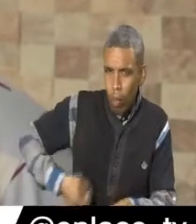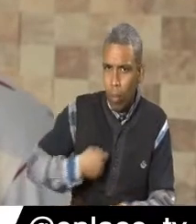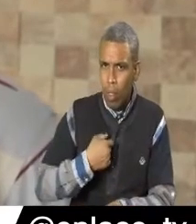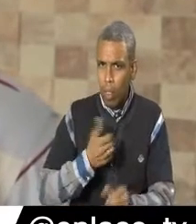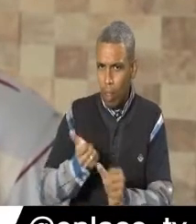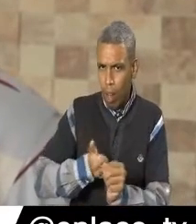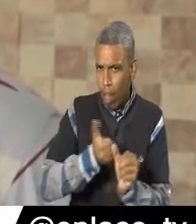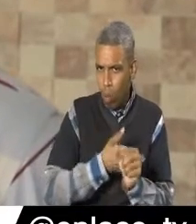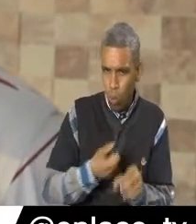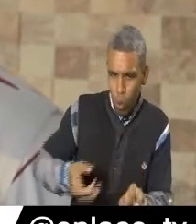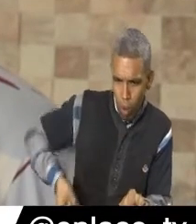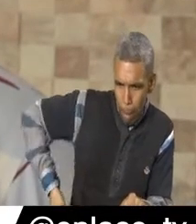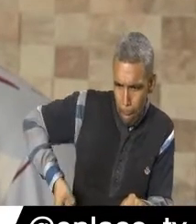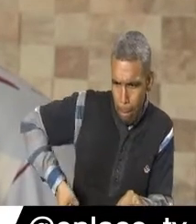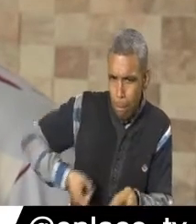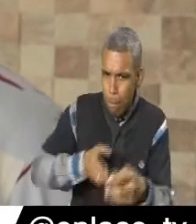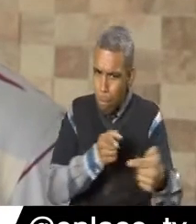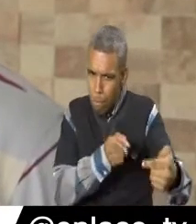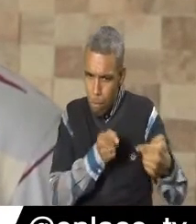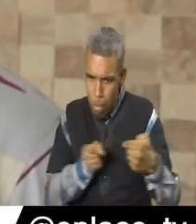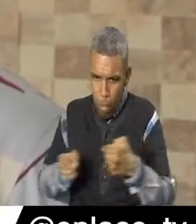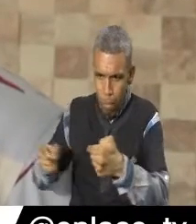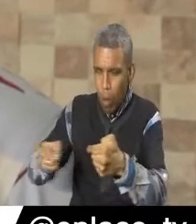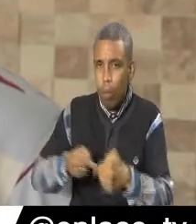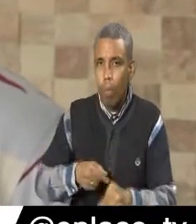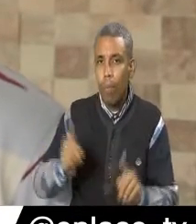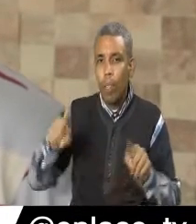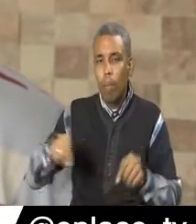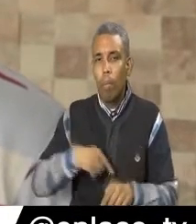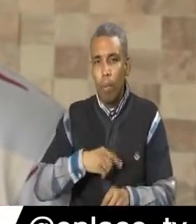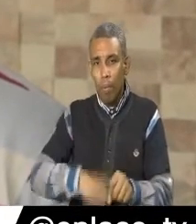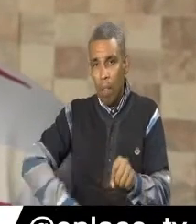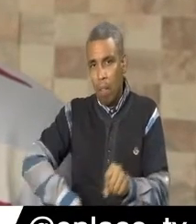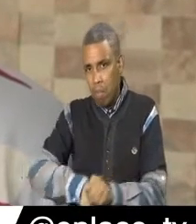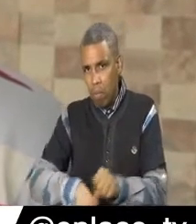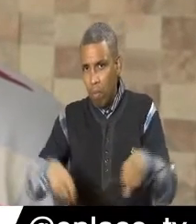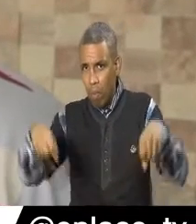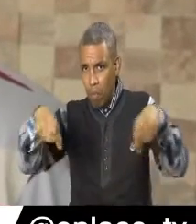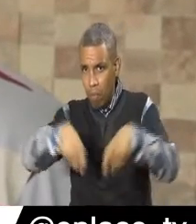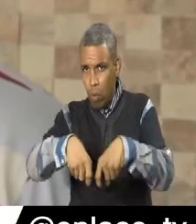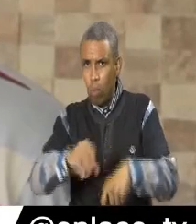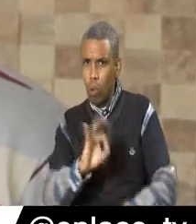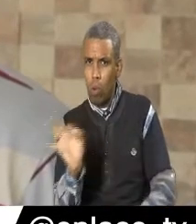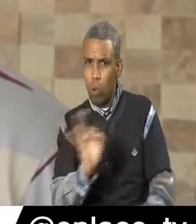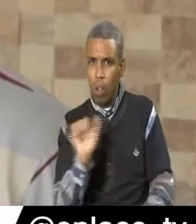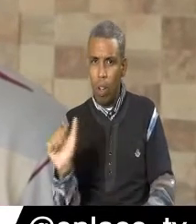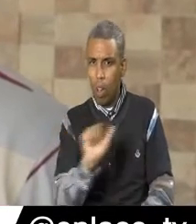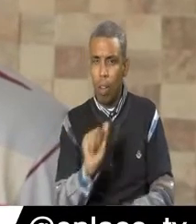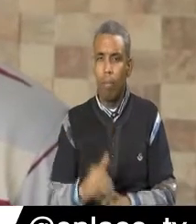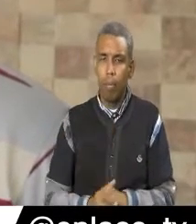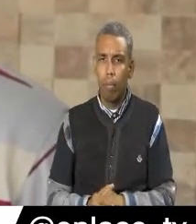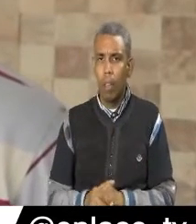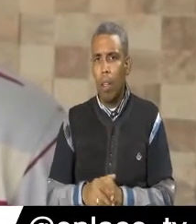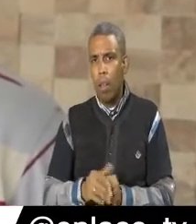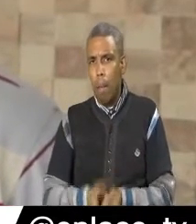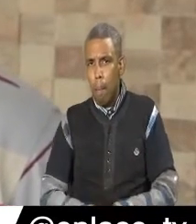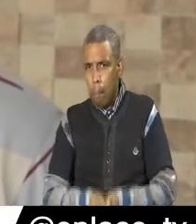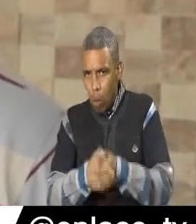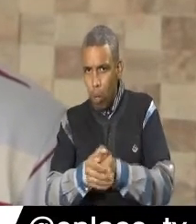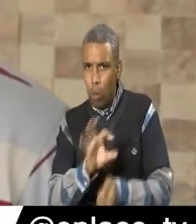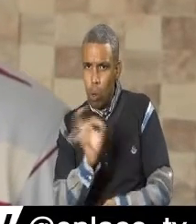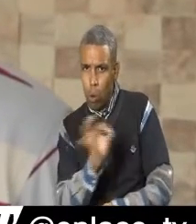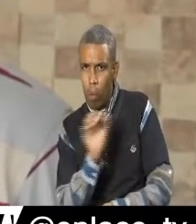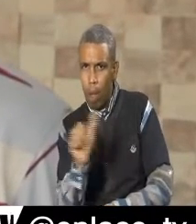los juegos de conjunto como es el microfútbol masculino y femenino, voleibol mixto, básquetbol mixto,